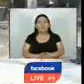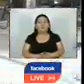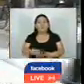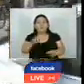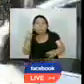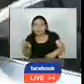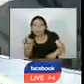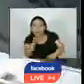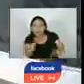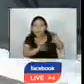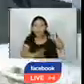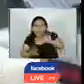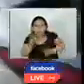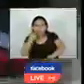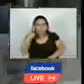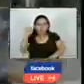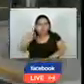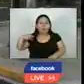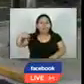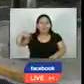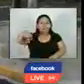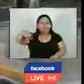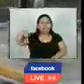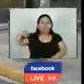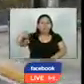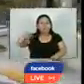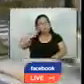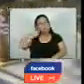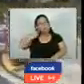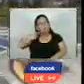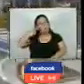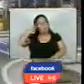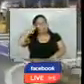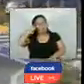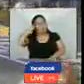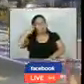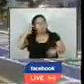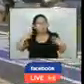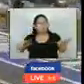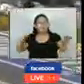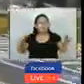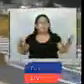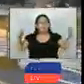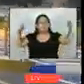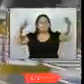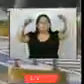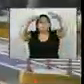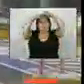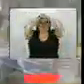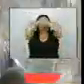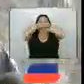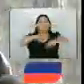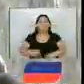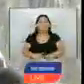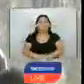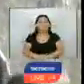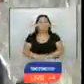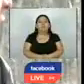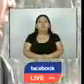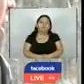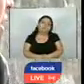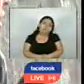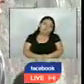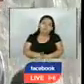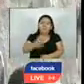Algunas de las personas que día con día deben cruzar esta arteria dieron su valoración luego que retiraran la infraestructura metálica.